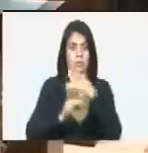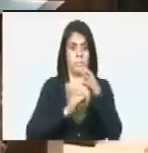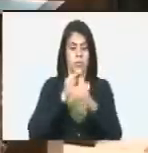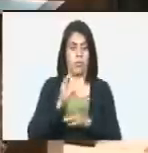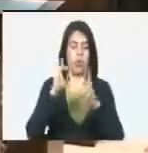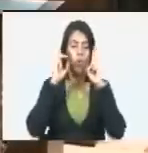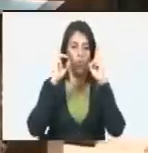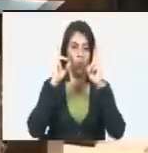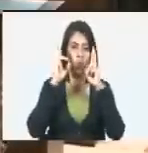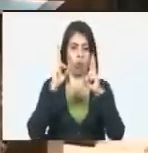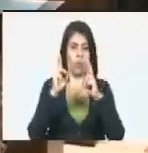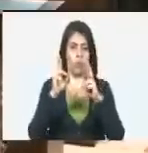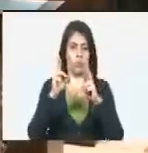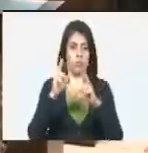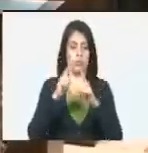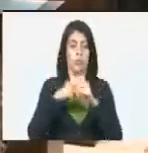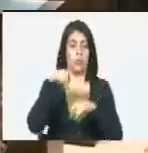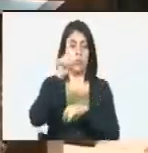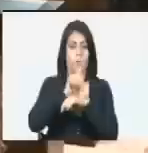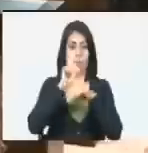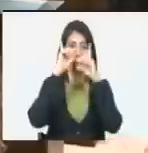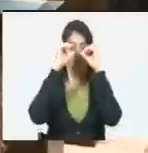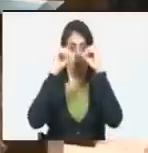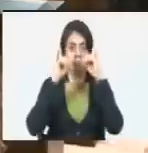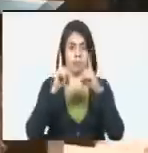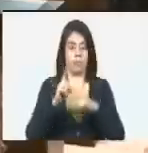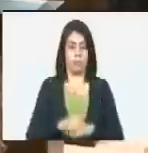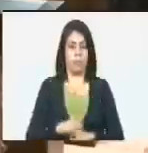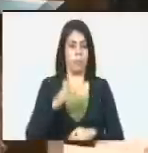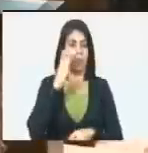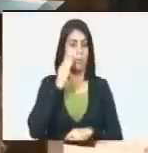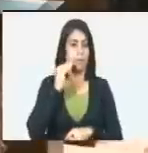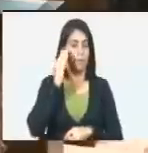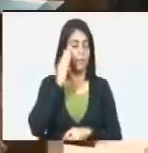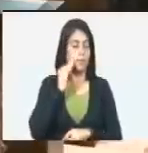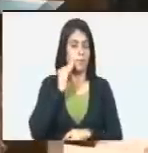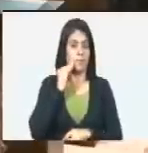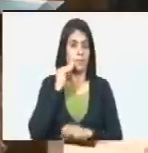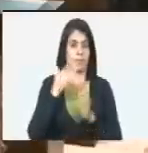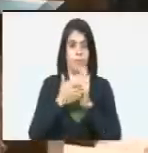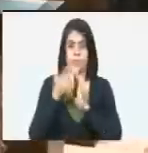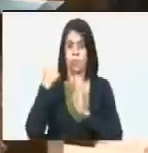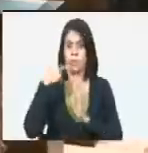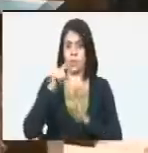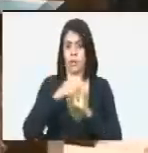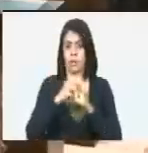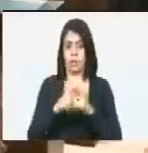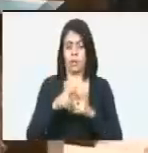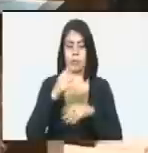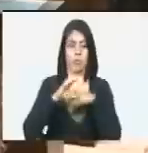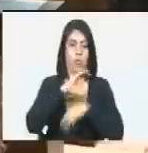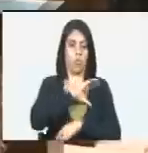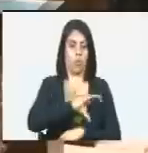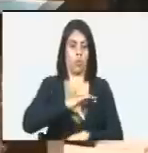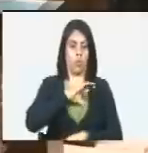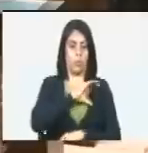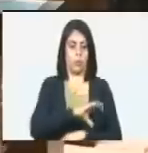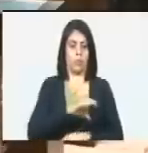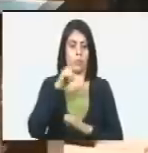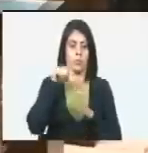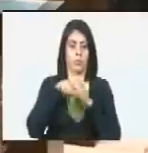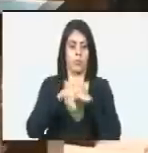por unanimidad. La experiencia que tenemos en la Comisión Interna